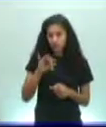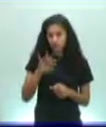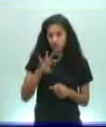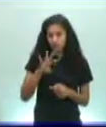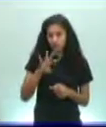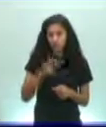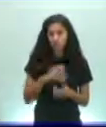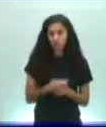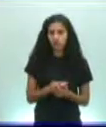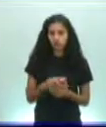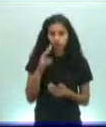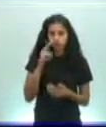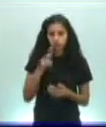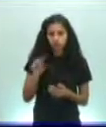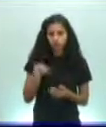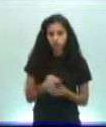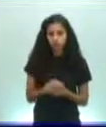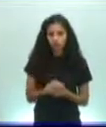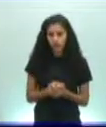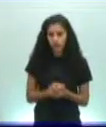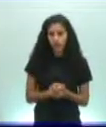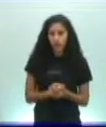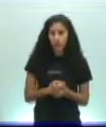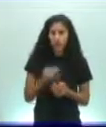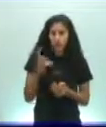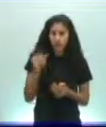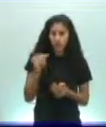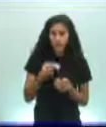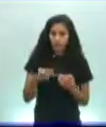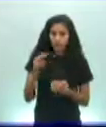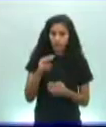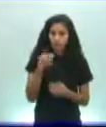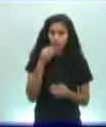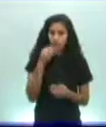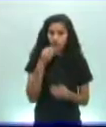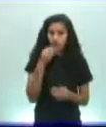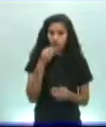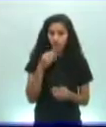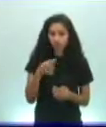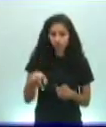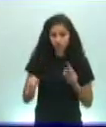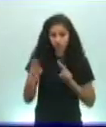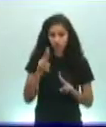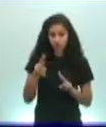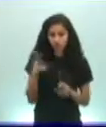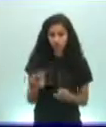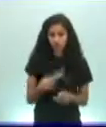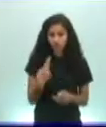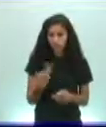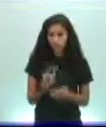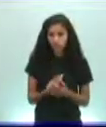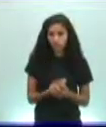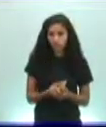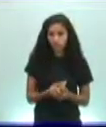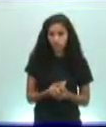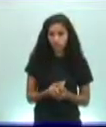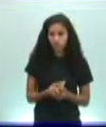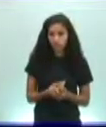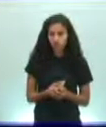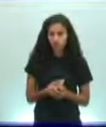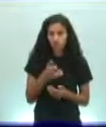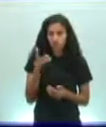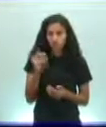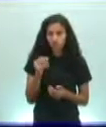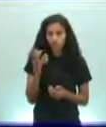buscamos los cuadrados y cubos perfectos, entonces podrás estar de acuerdo conmigo que ese